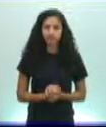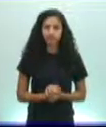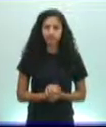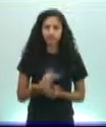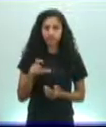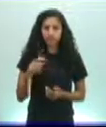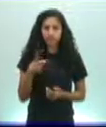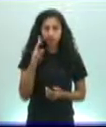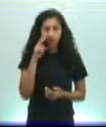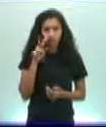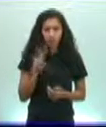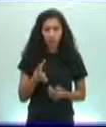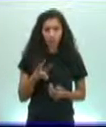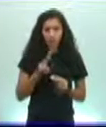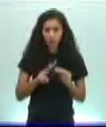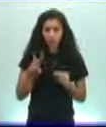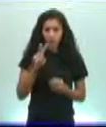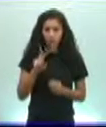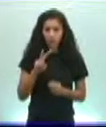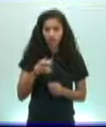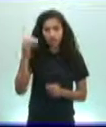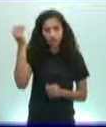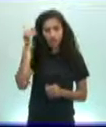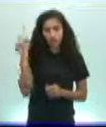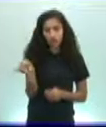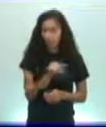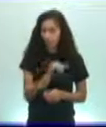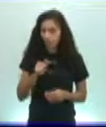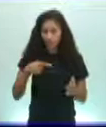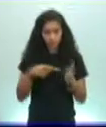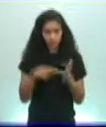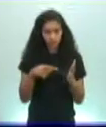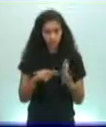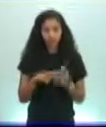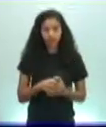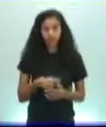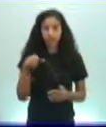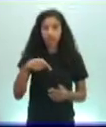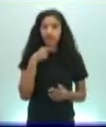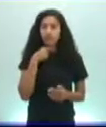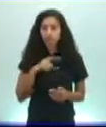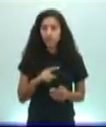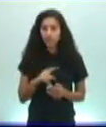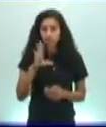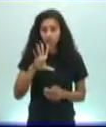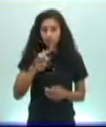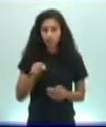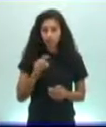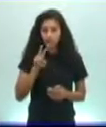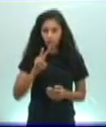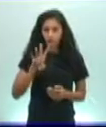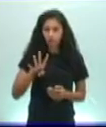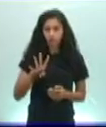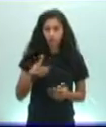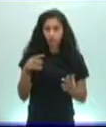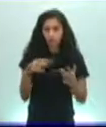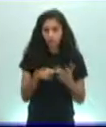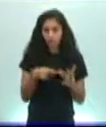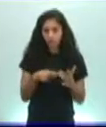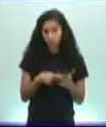Cuando hallamos un cuadrado, sabes que es lo mismo que multiplicar, en este caso 5,24 por el